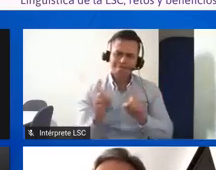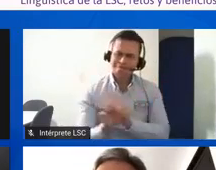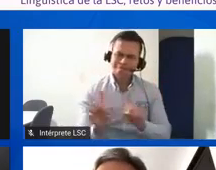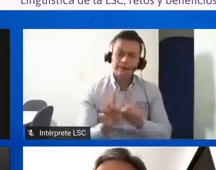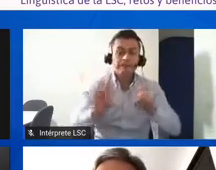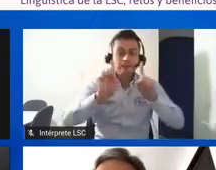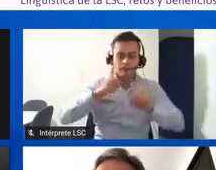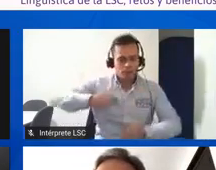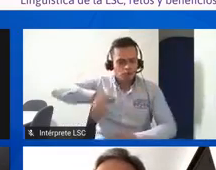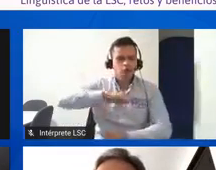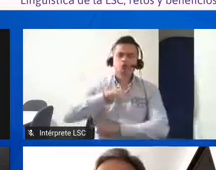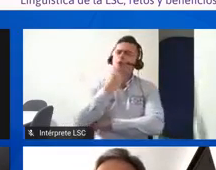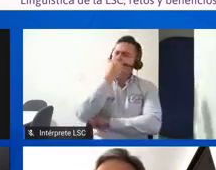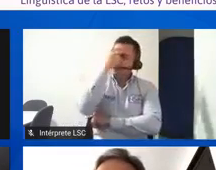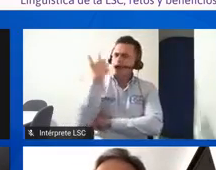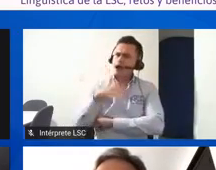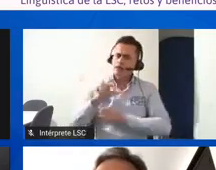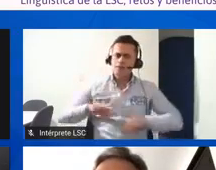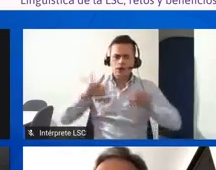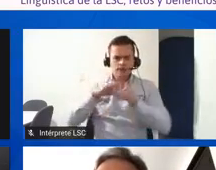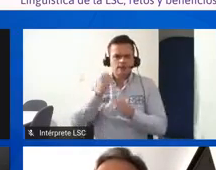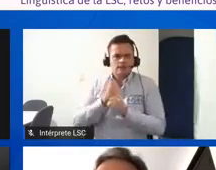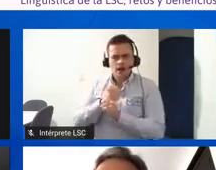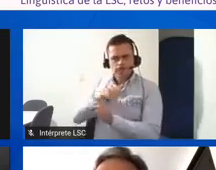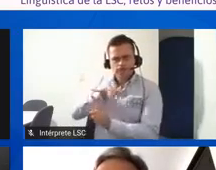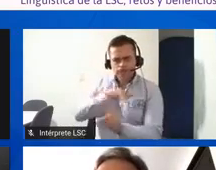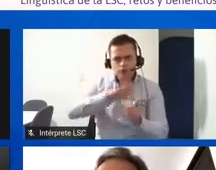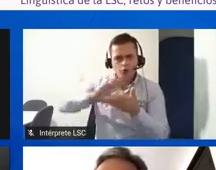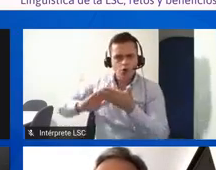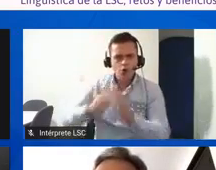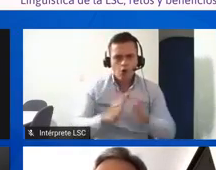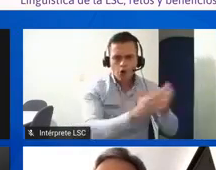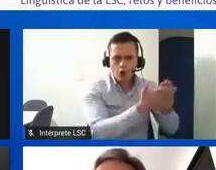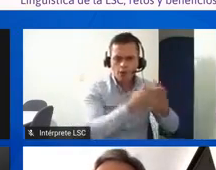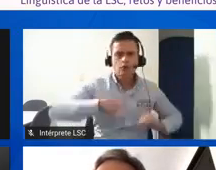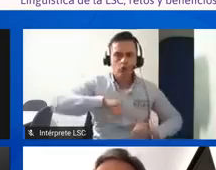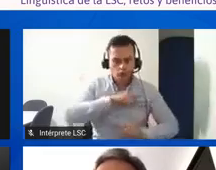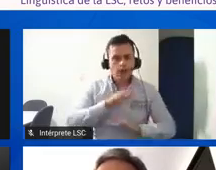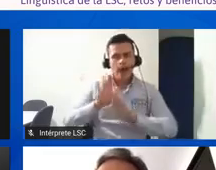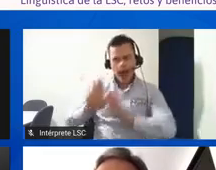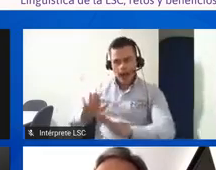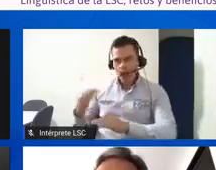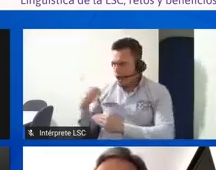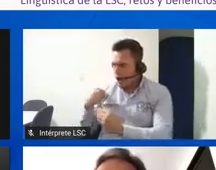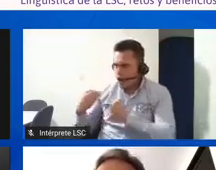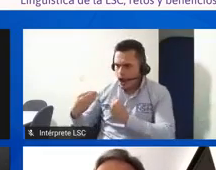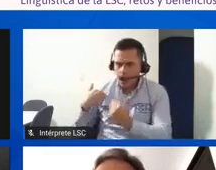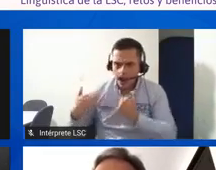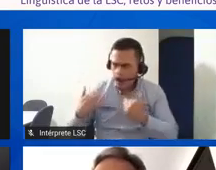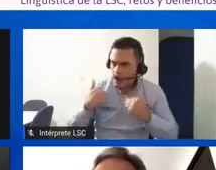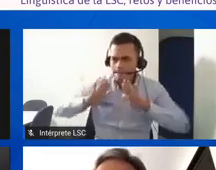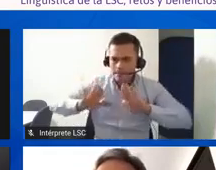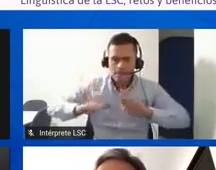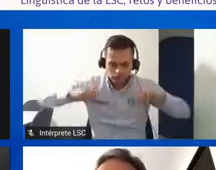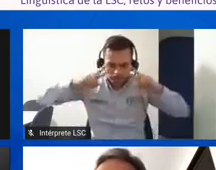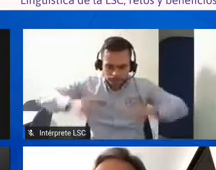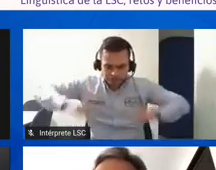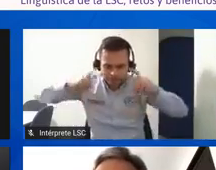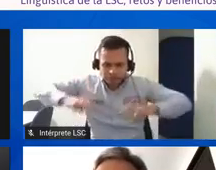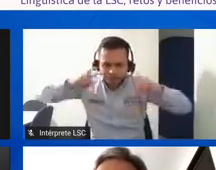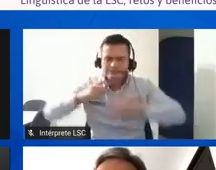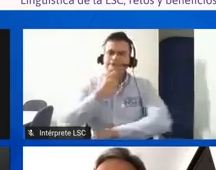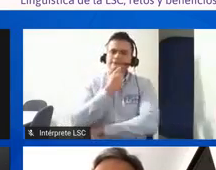el trabajo que hacemos por las comunidades, nos pusimos a investigar y nos dimos cuenta que definitivamente había